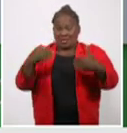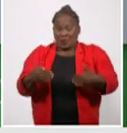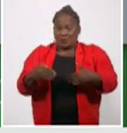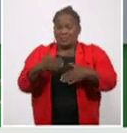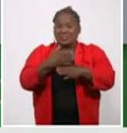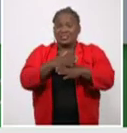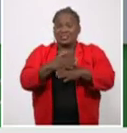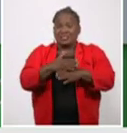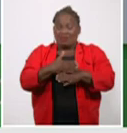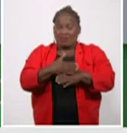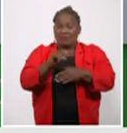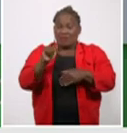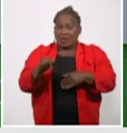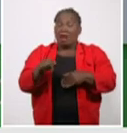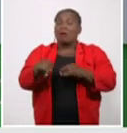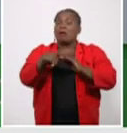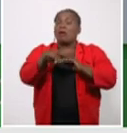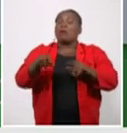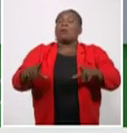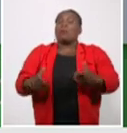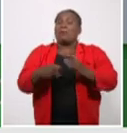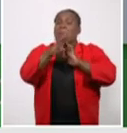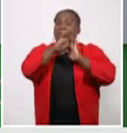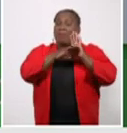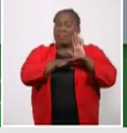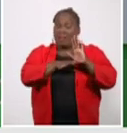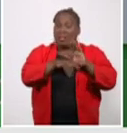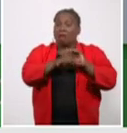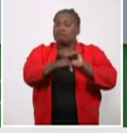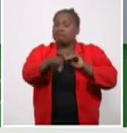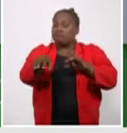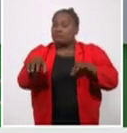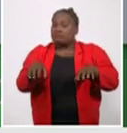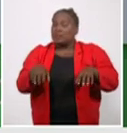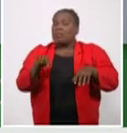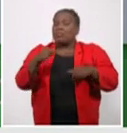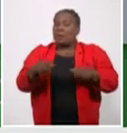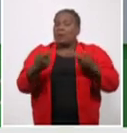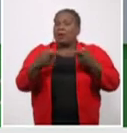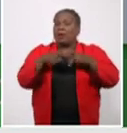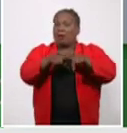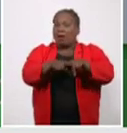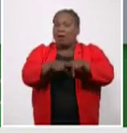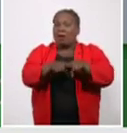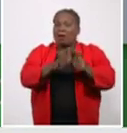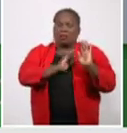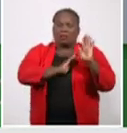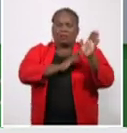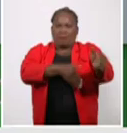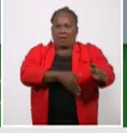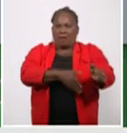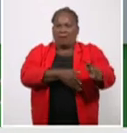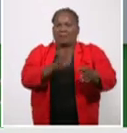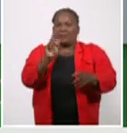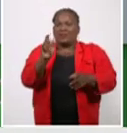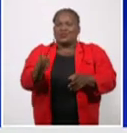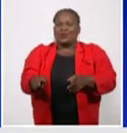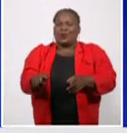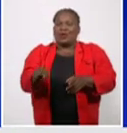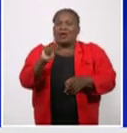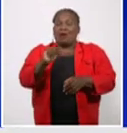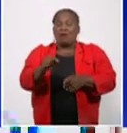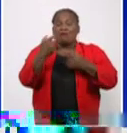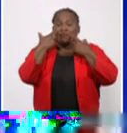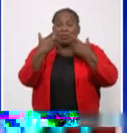medidas adoptadas en cada territorio si no están acompañadas por una actitud responsable ante la vida, sobre todo de aquellos